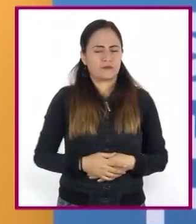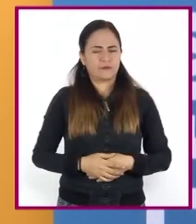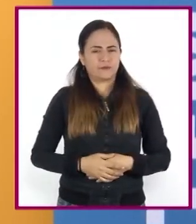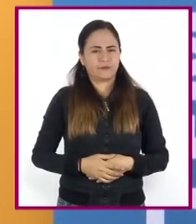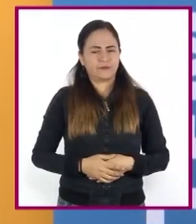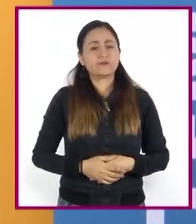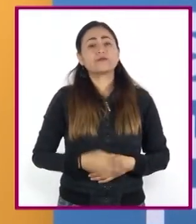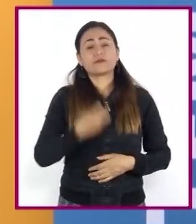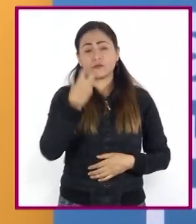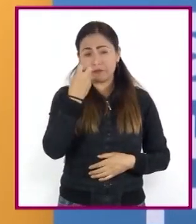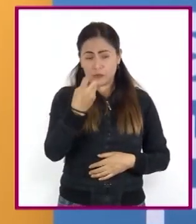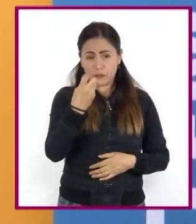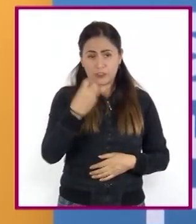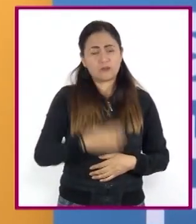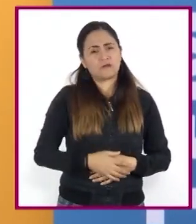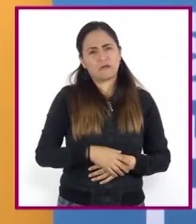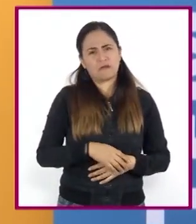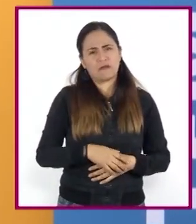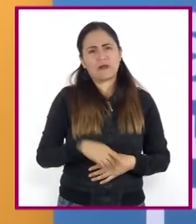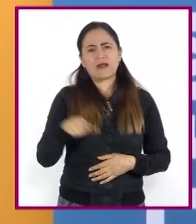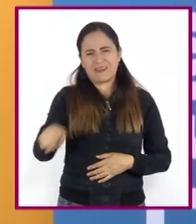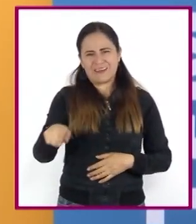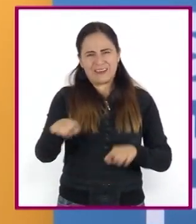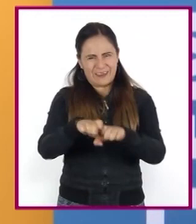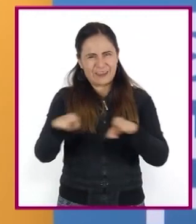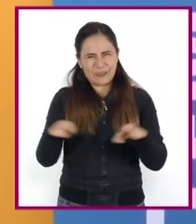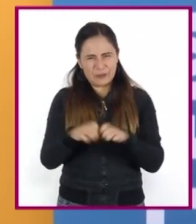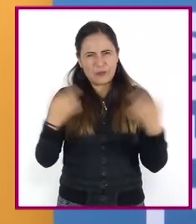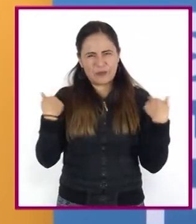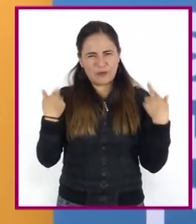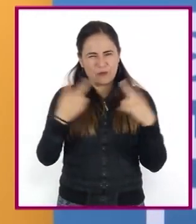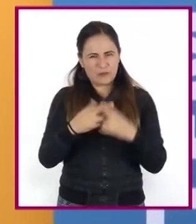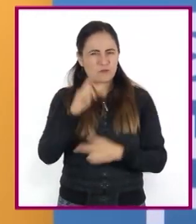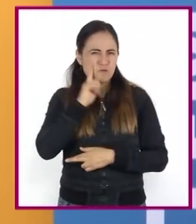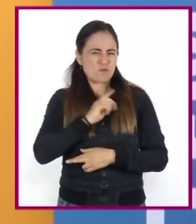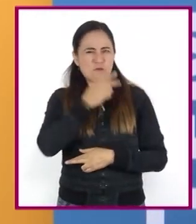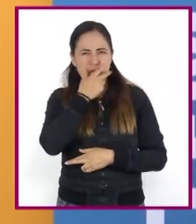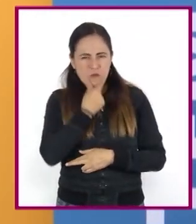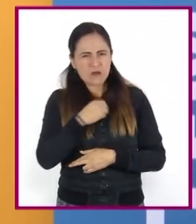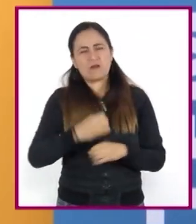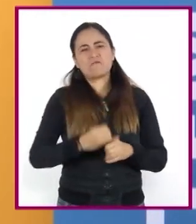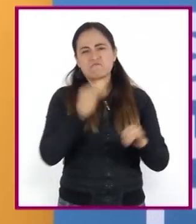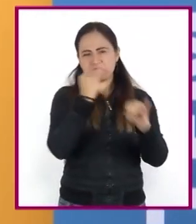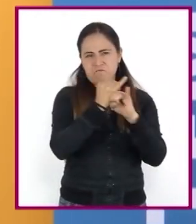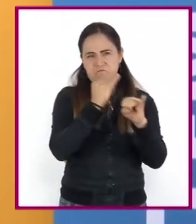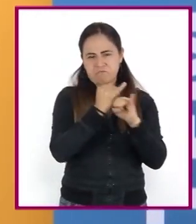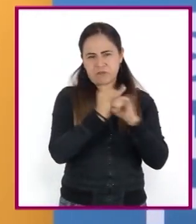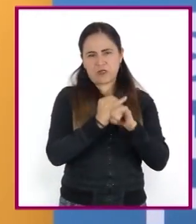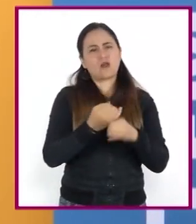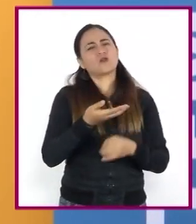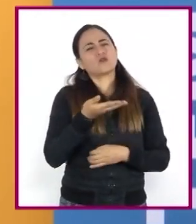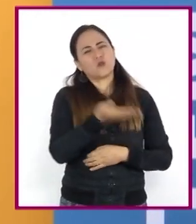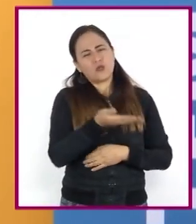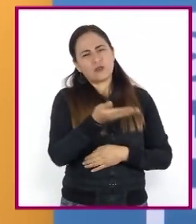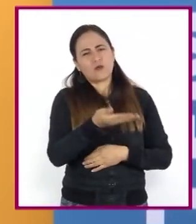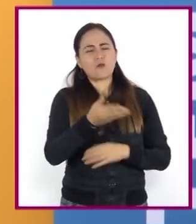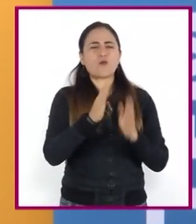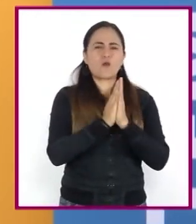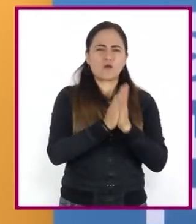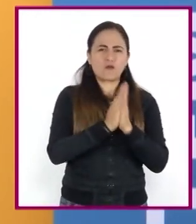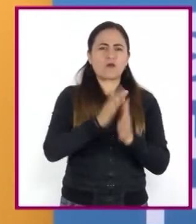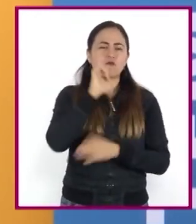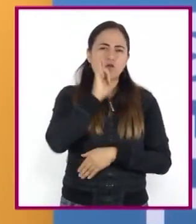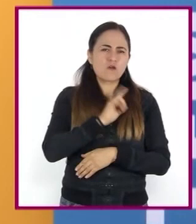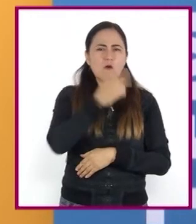razón por la que en la encuesta que realizó el equipo de docentes en línea solicitaban que cada alumna y alumno,